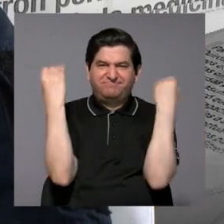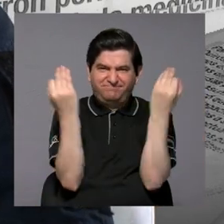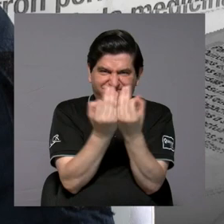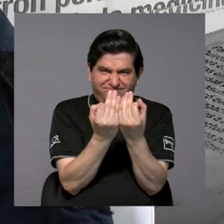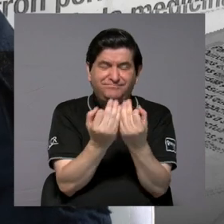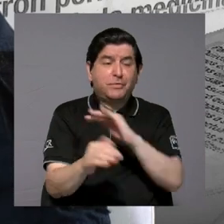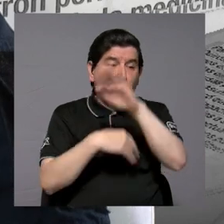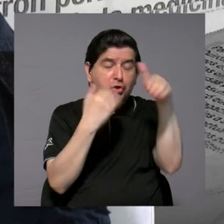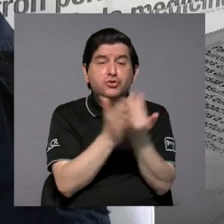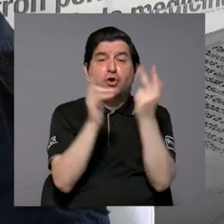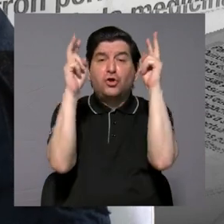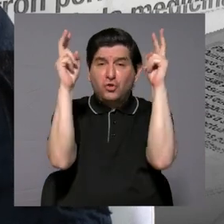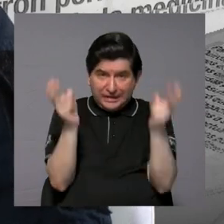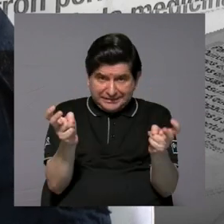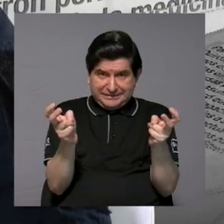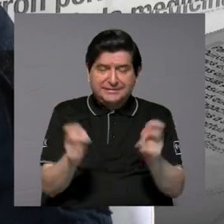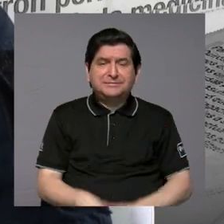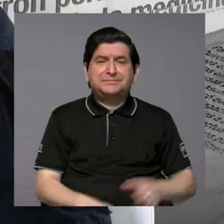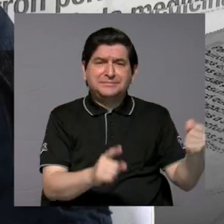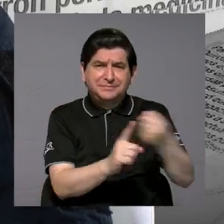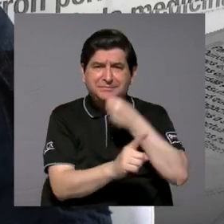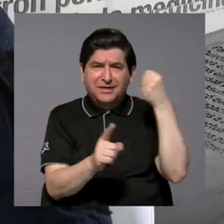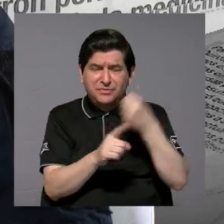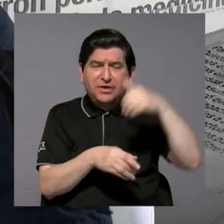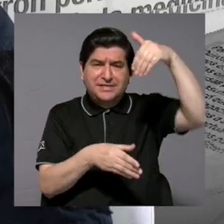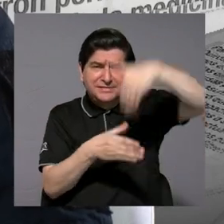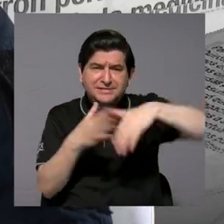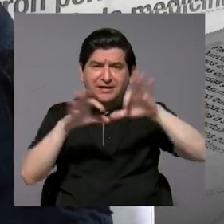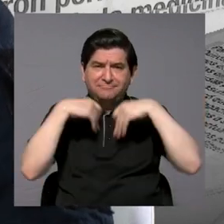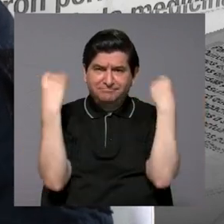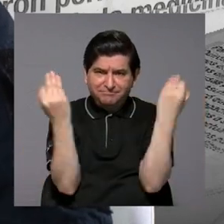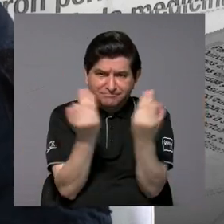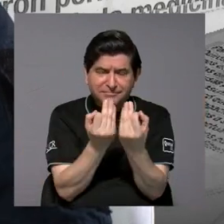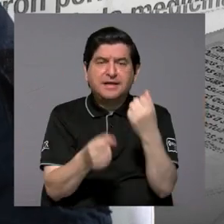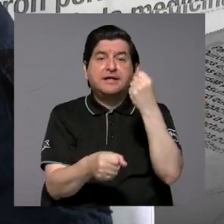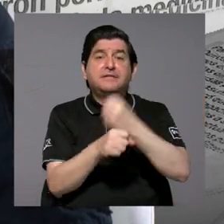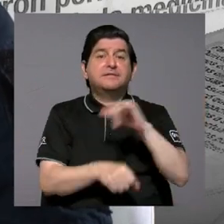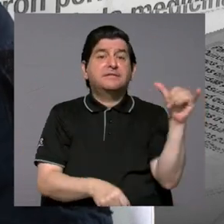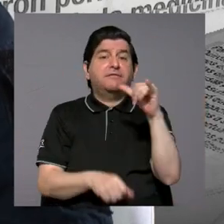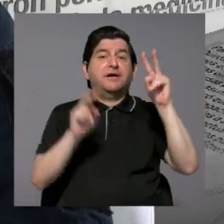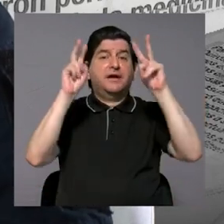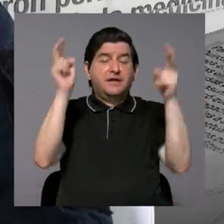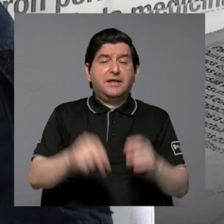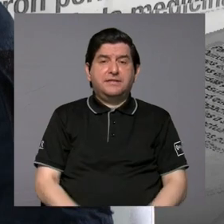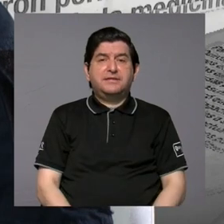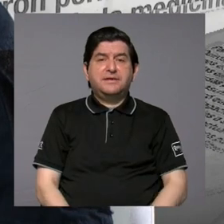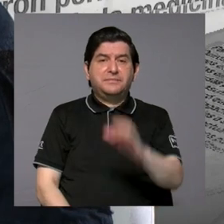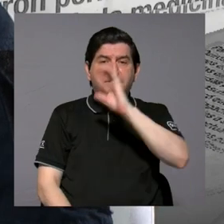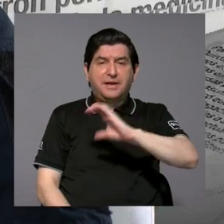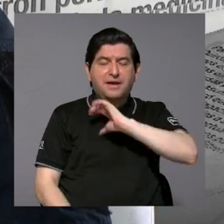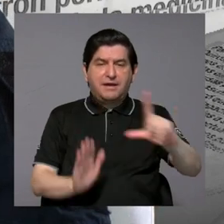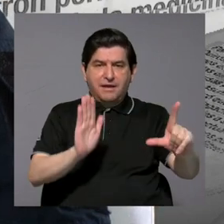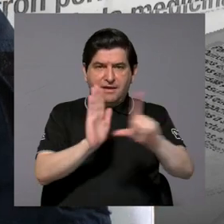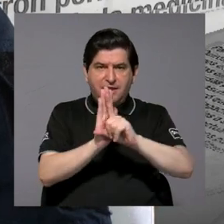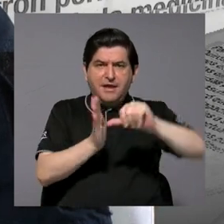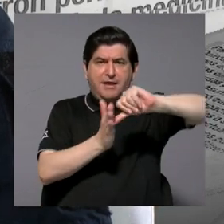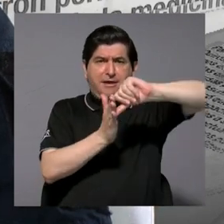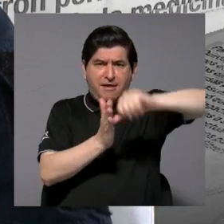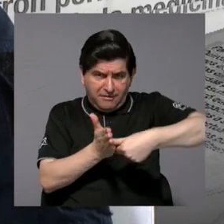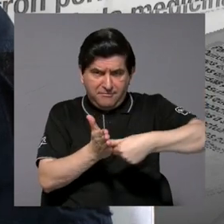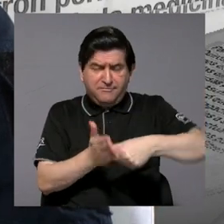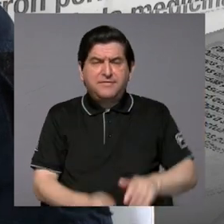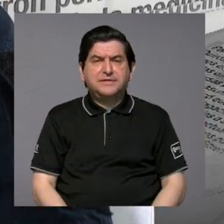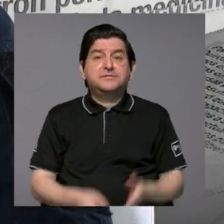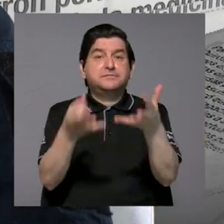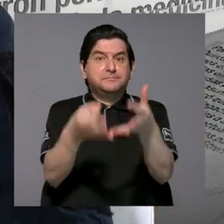se abarca toda la temática de lo que es la violencia intrafamiliar trabajamos también el tema de aspectos legales enfatizamos mucho lo